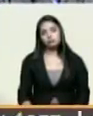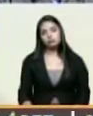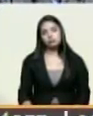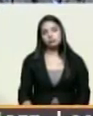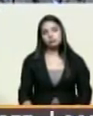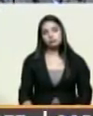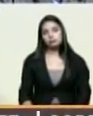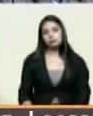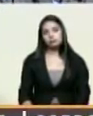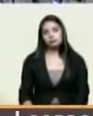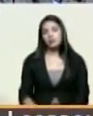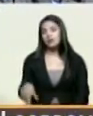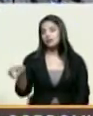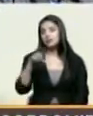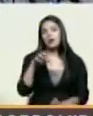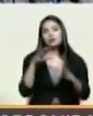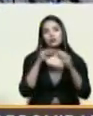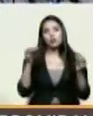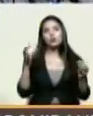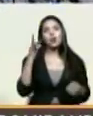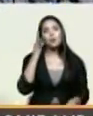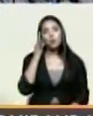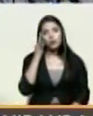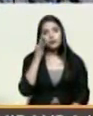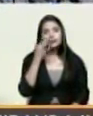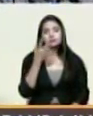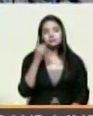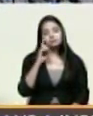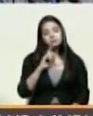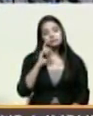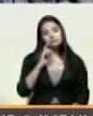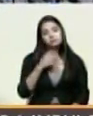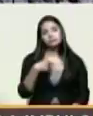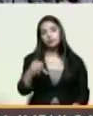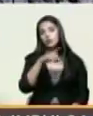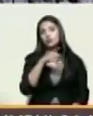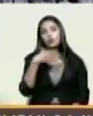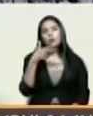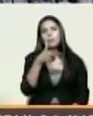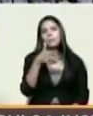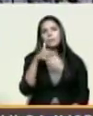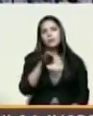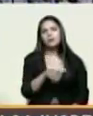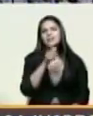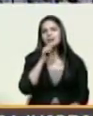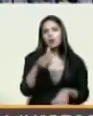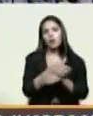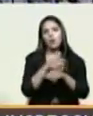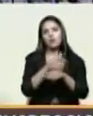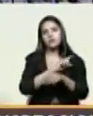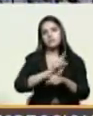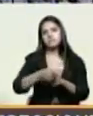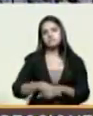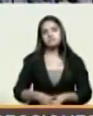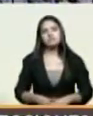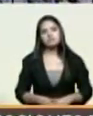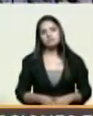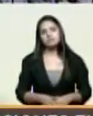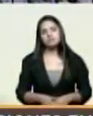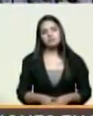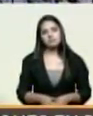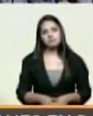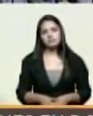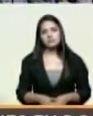5 hijos y un nieto. Y a todos les sobrevivió la señora. Todos asesinados por los gobiernos de la